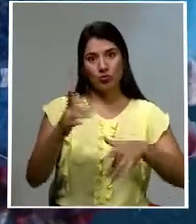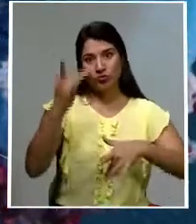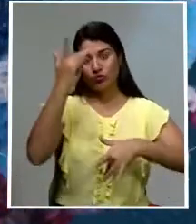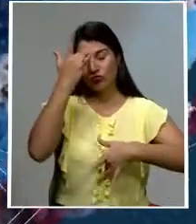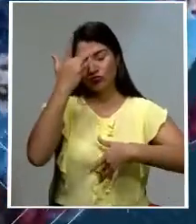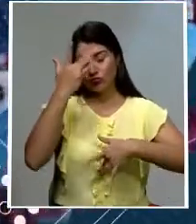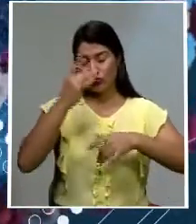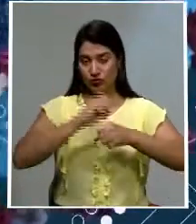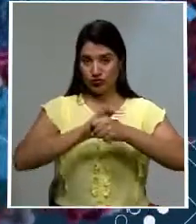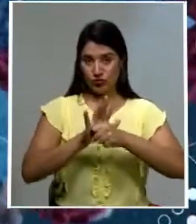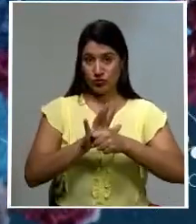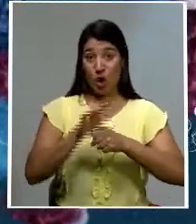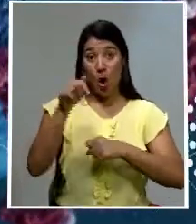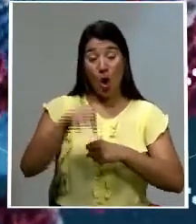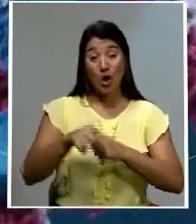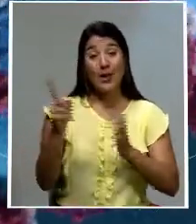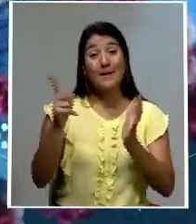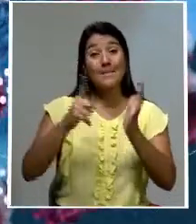pandemia.